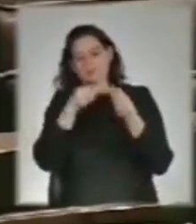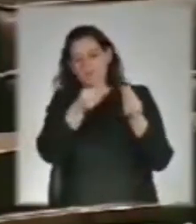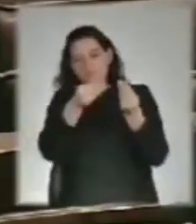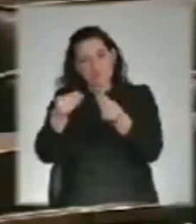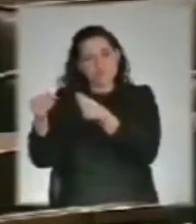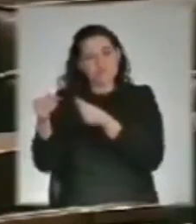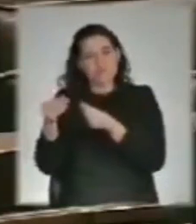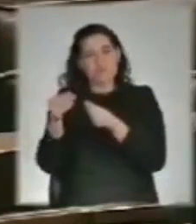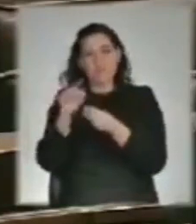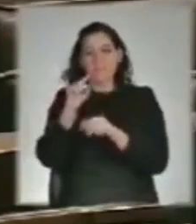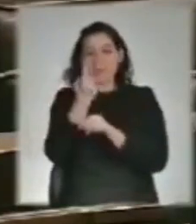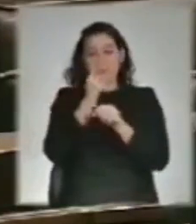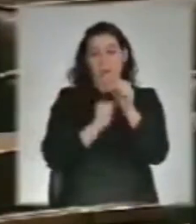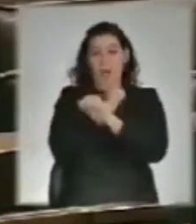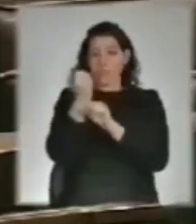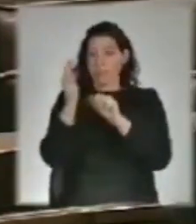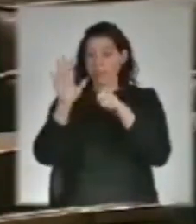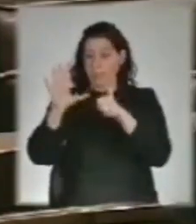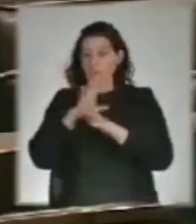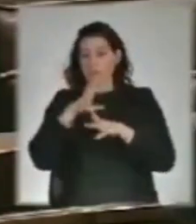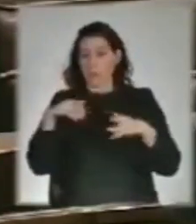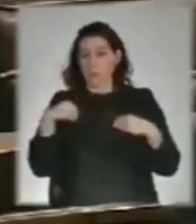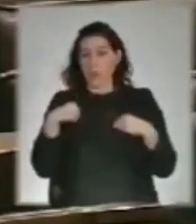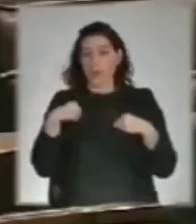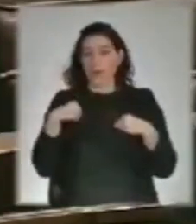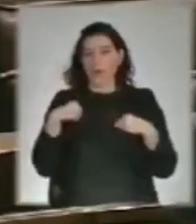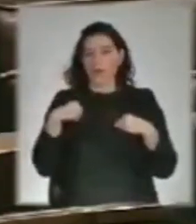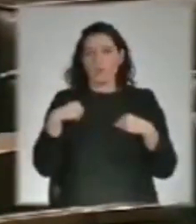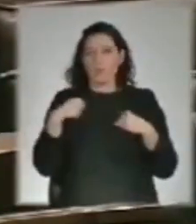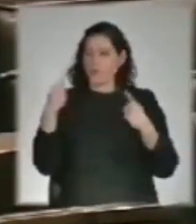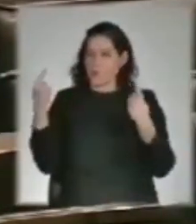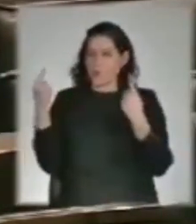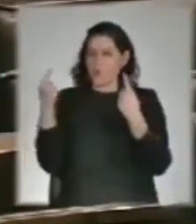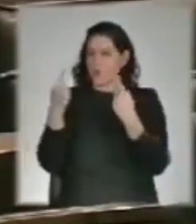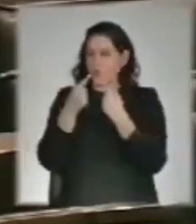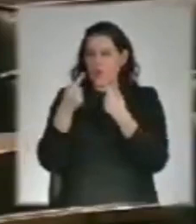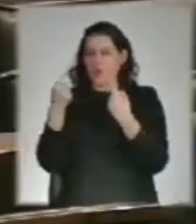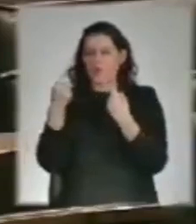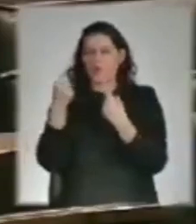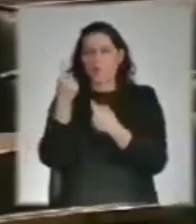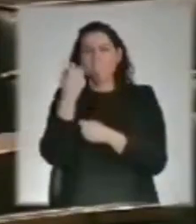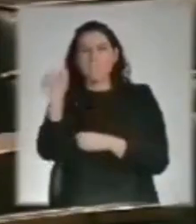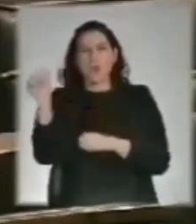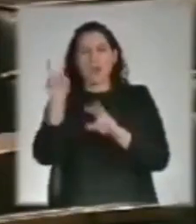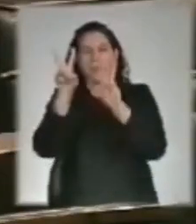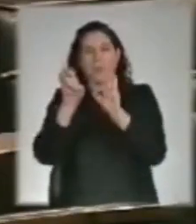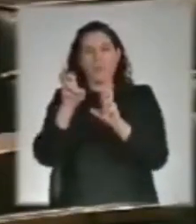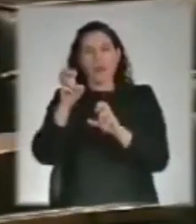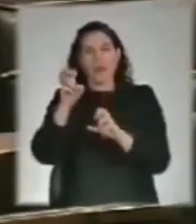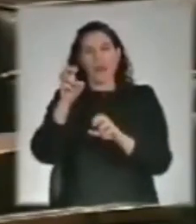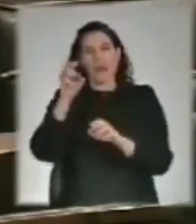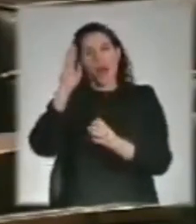de 1º a 6º de escuela viola en principio están básicos como la autoridad de los padres y la